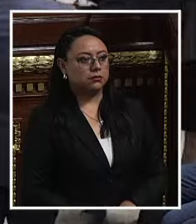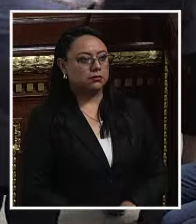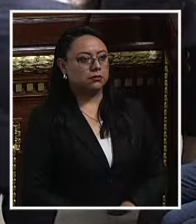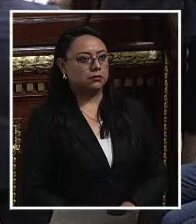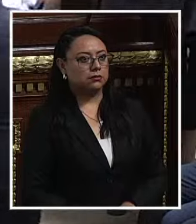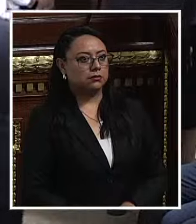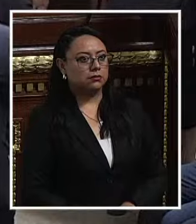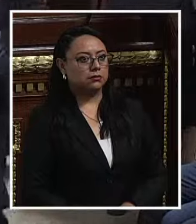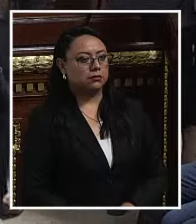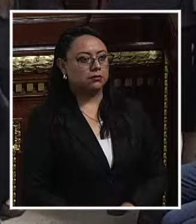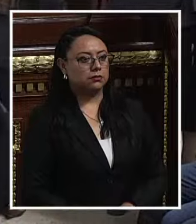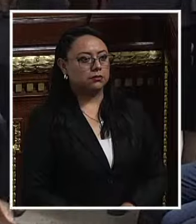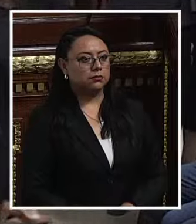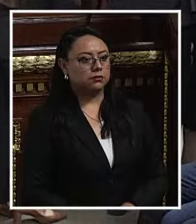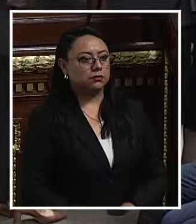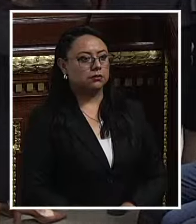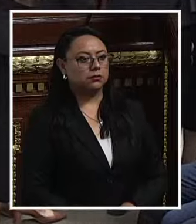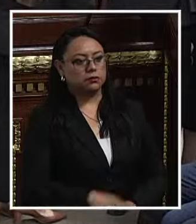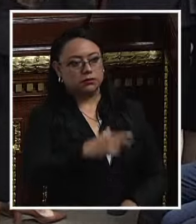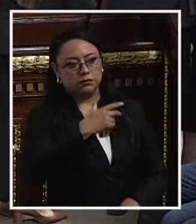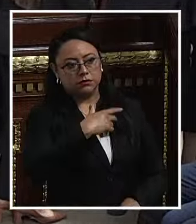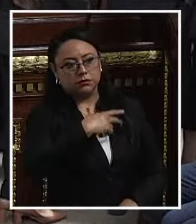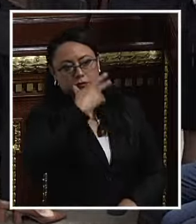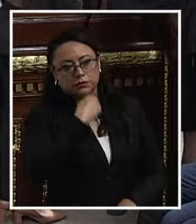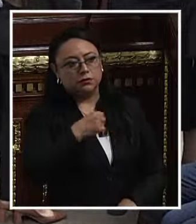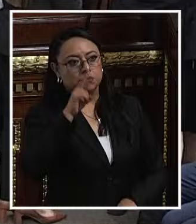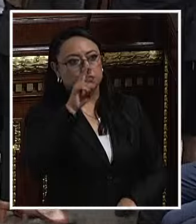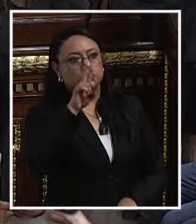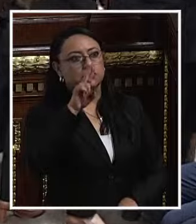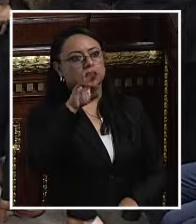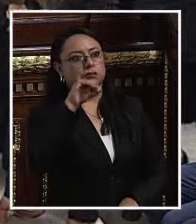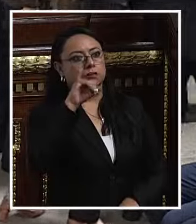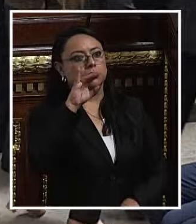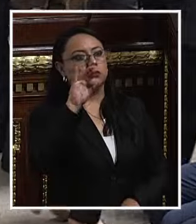Rubio Gualito Juan Estuardo.